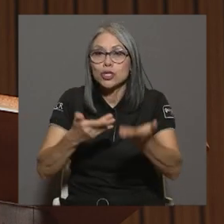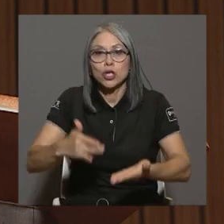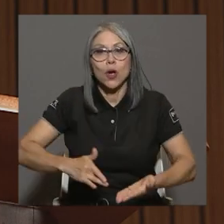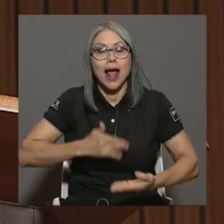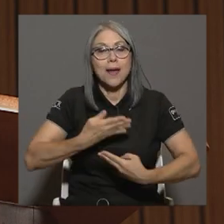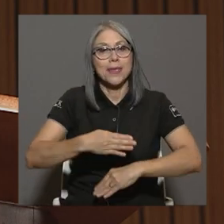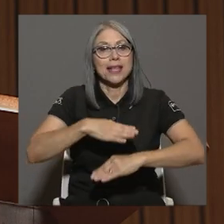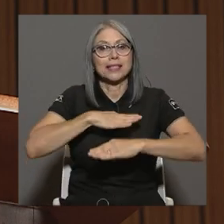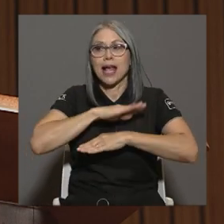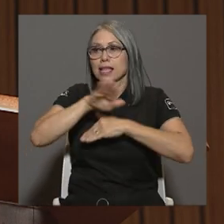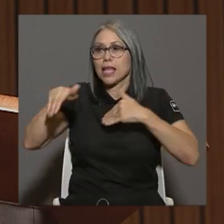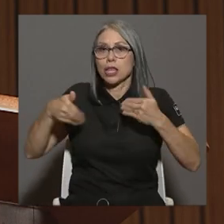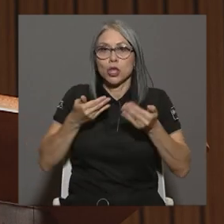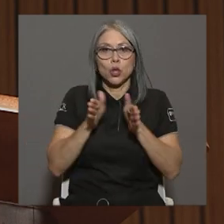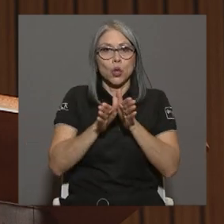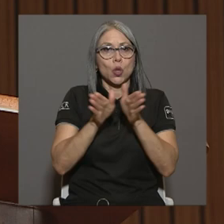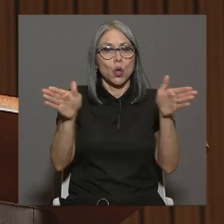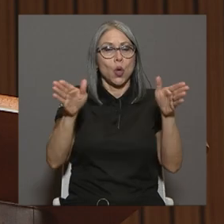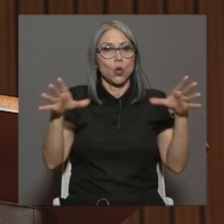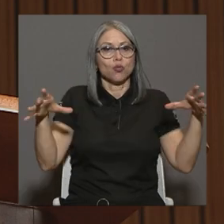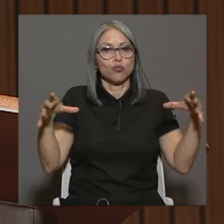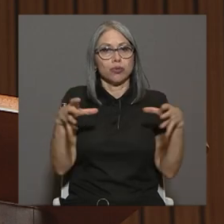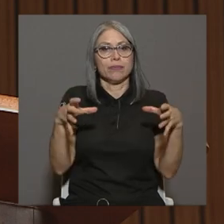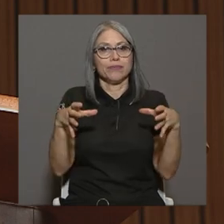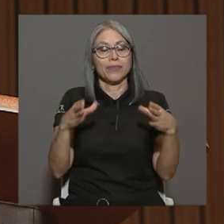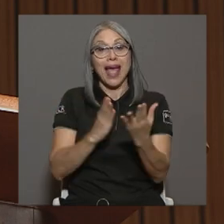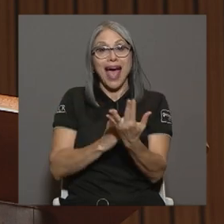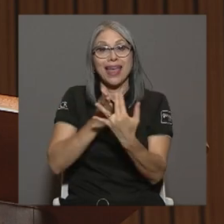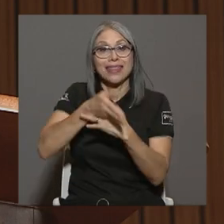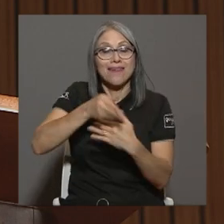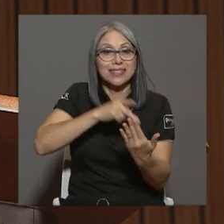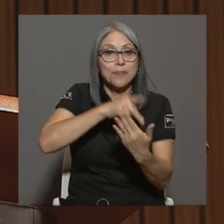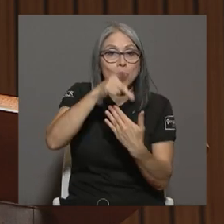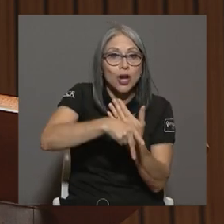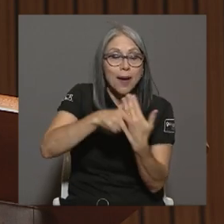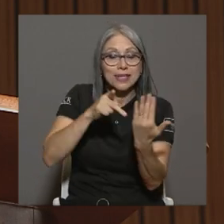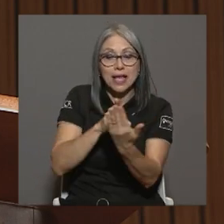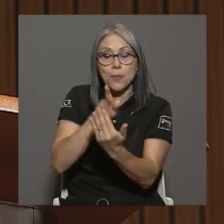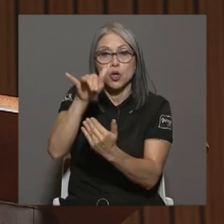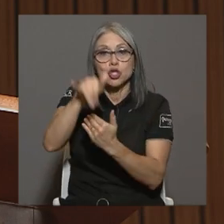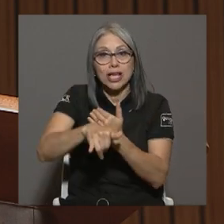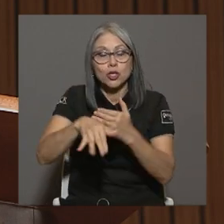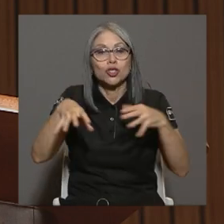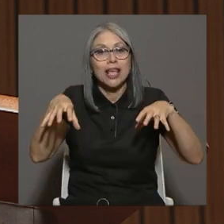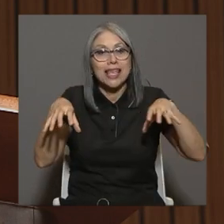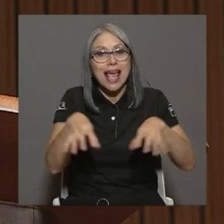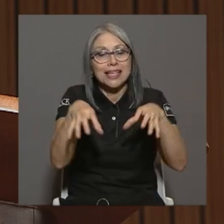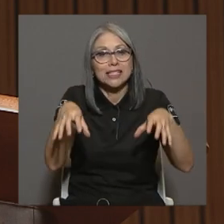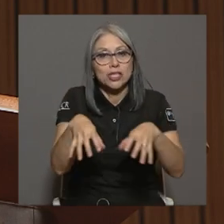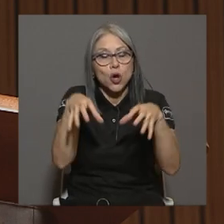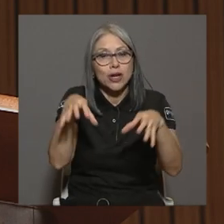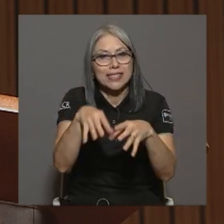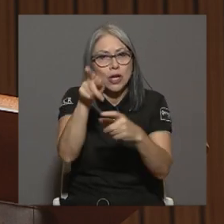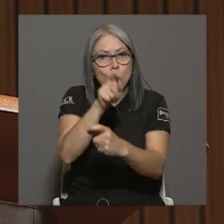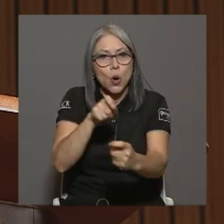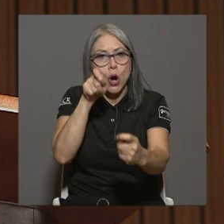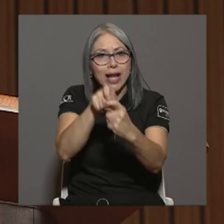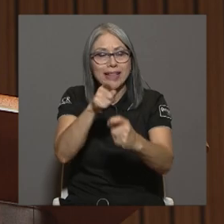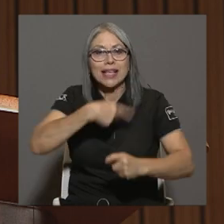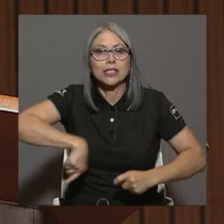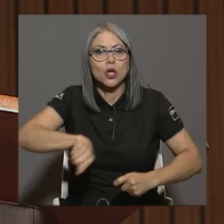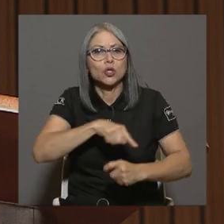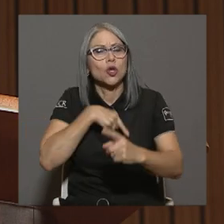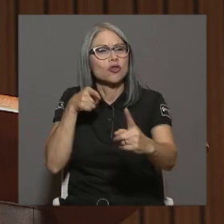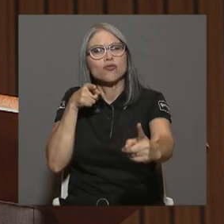bienestar colectivo. A través de programas, proyectos y acciones concretas, buscamos